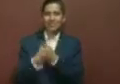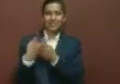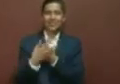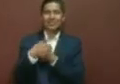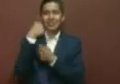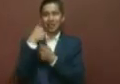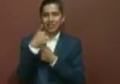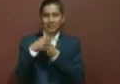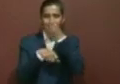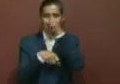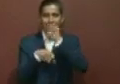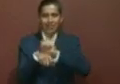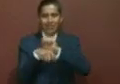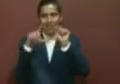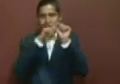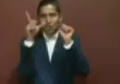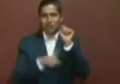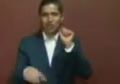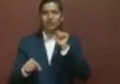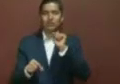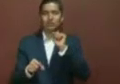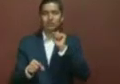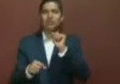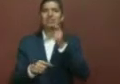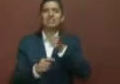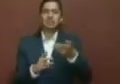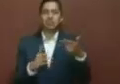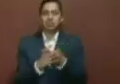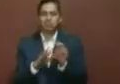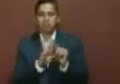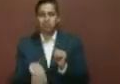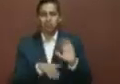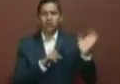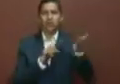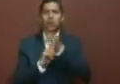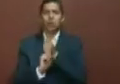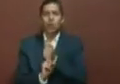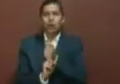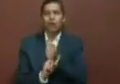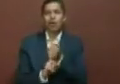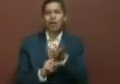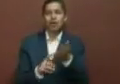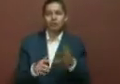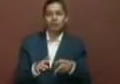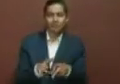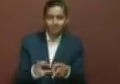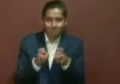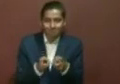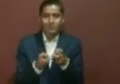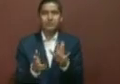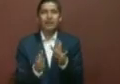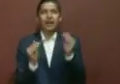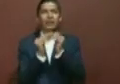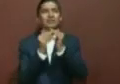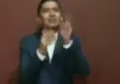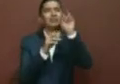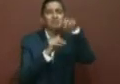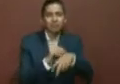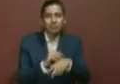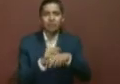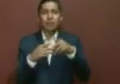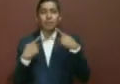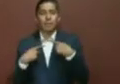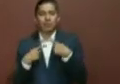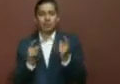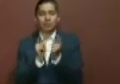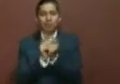el Secretariado Ejecutivo Nacional, es homicidio, secuestro, extorsión, robo a casa habitación, robo a transeúnte y